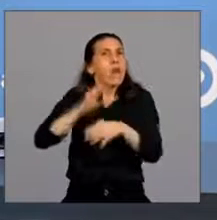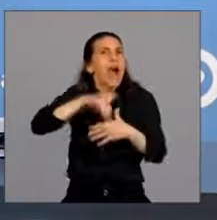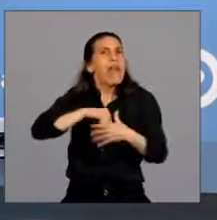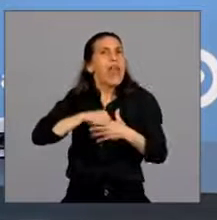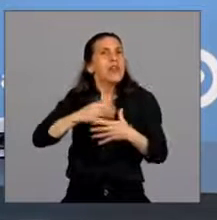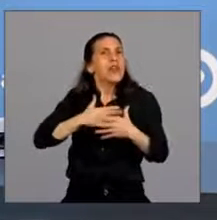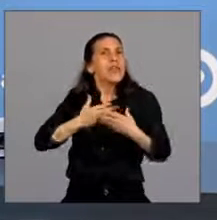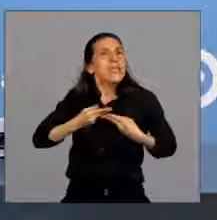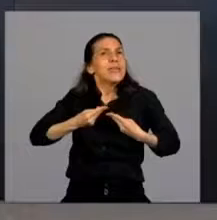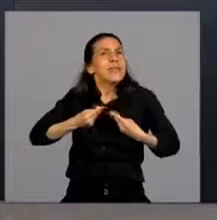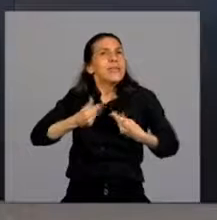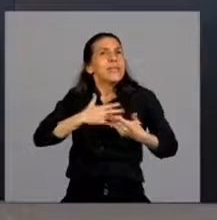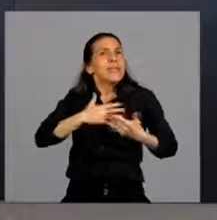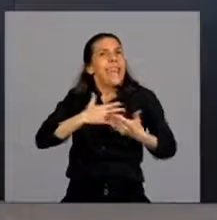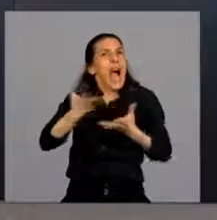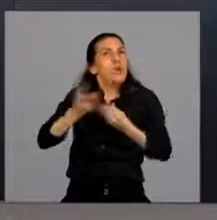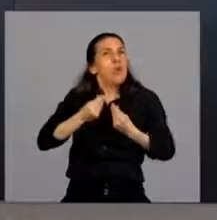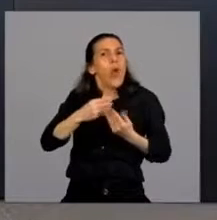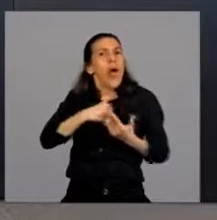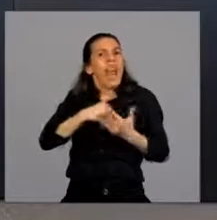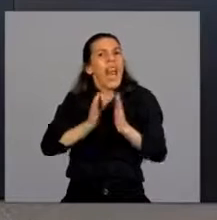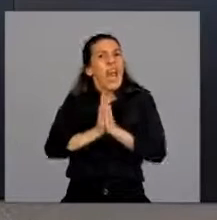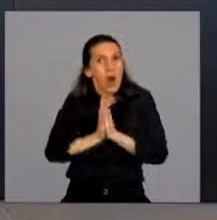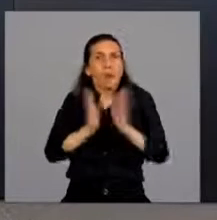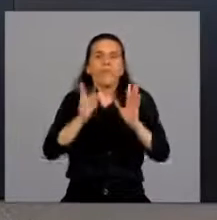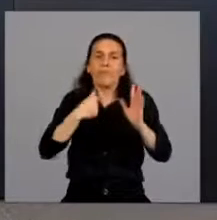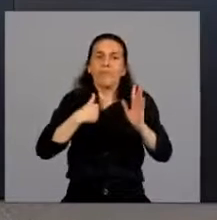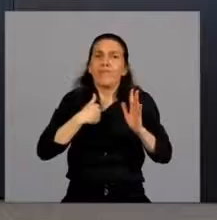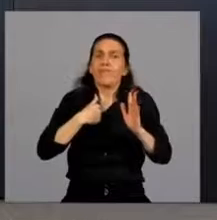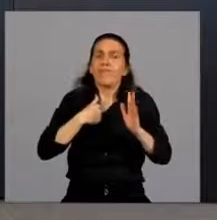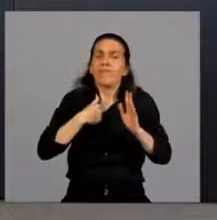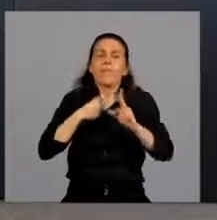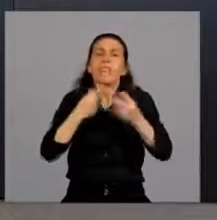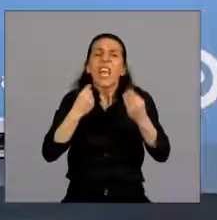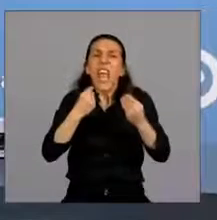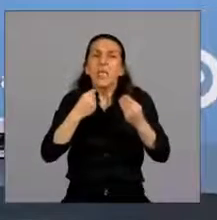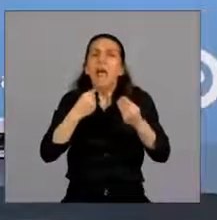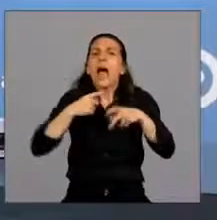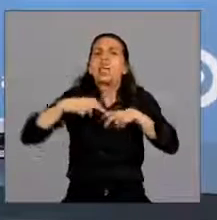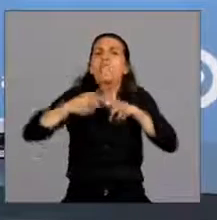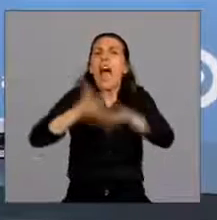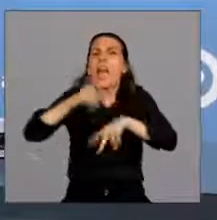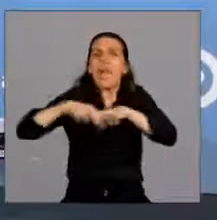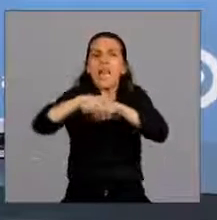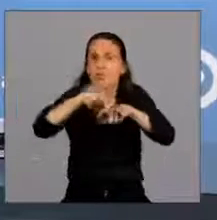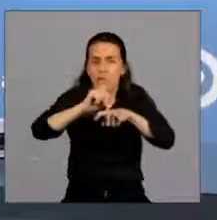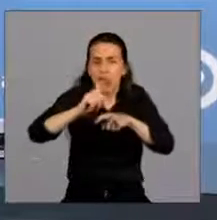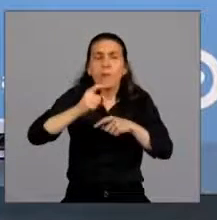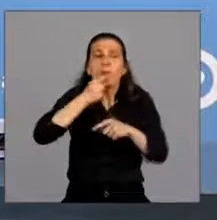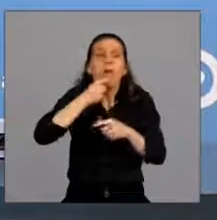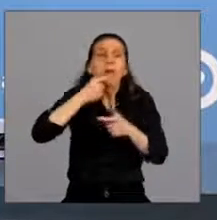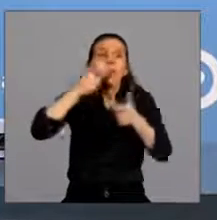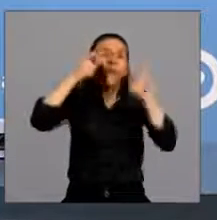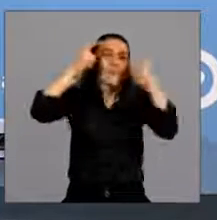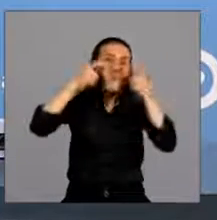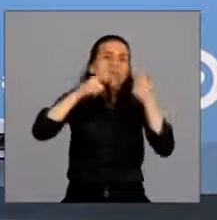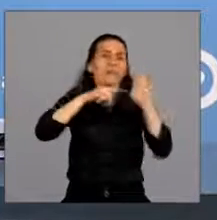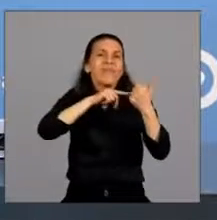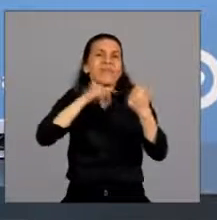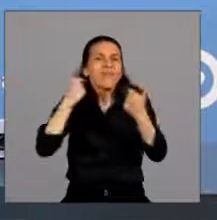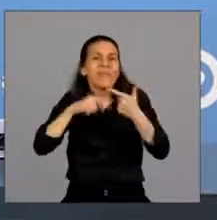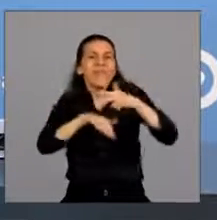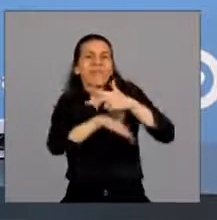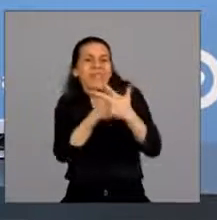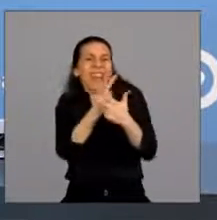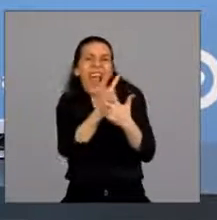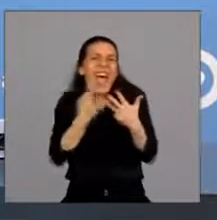importante en estos días difíciles. Vamos a hacer algo que genera cero circulación, que es que los ministros religiosos de cada credo puedan